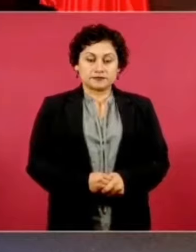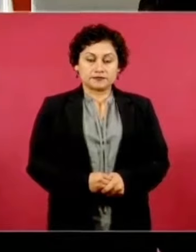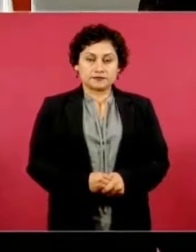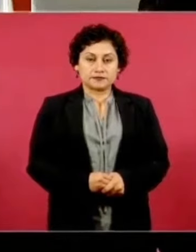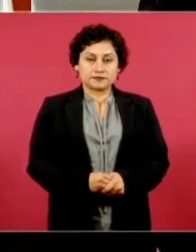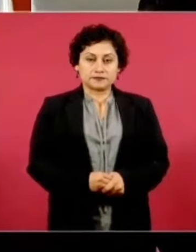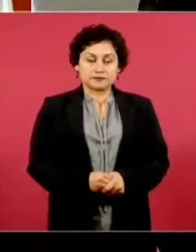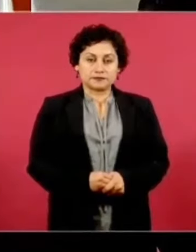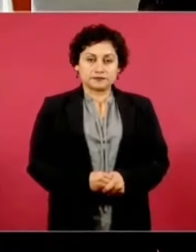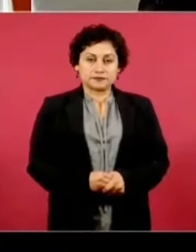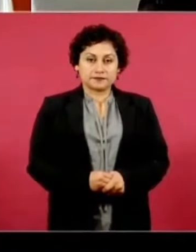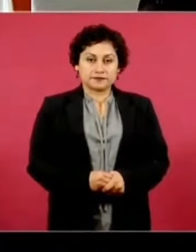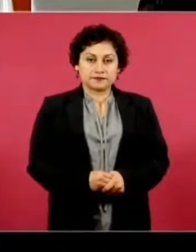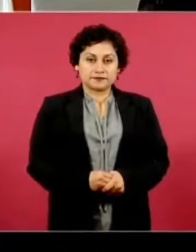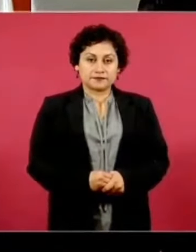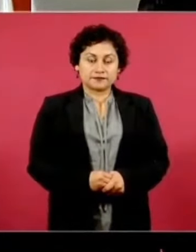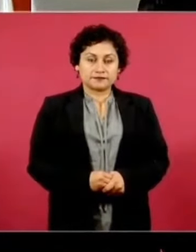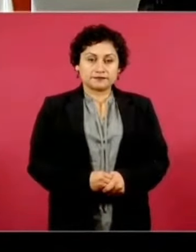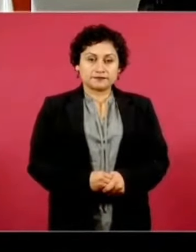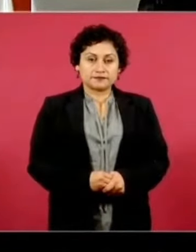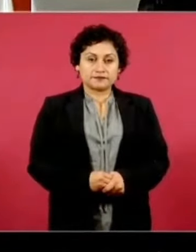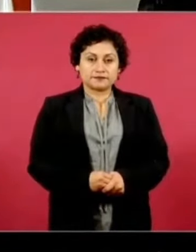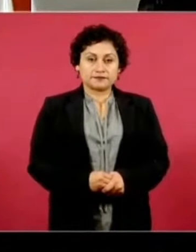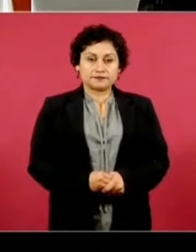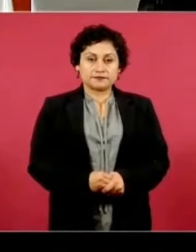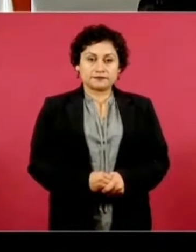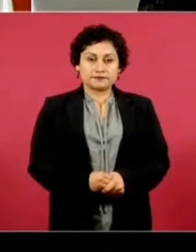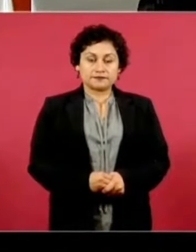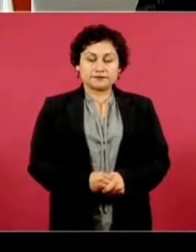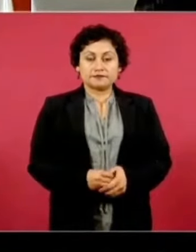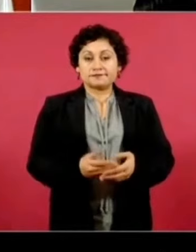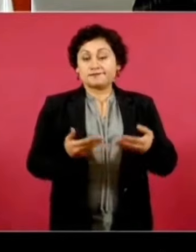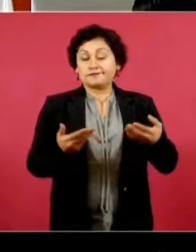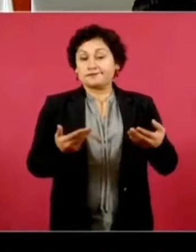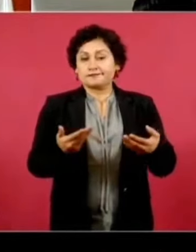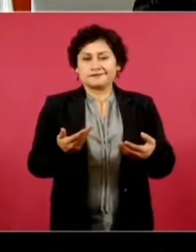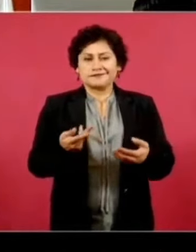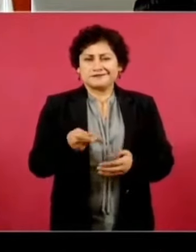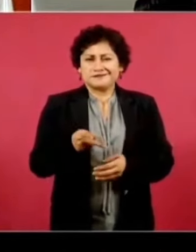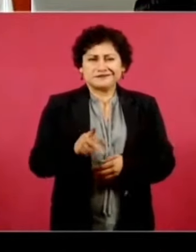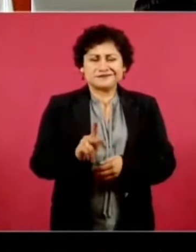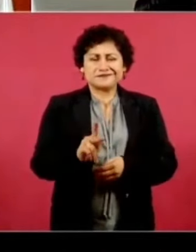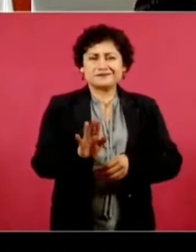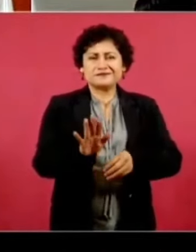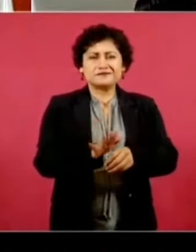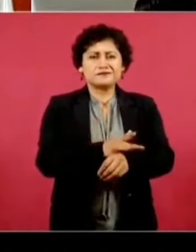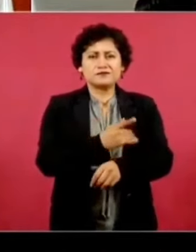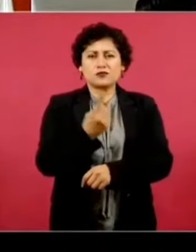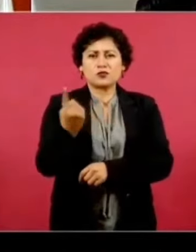llevan bueno Pero por qué los atienden